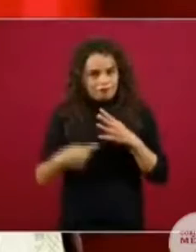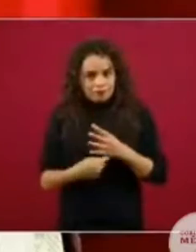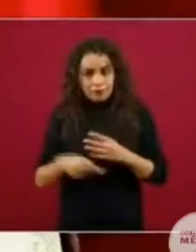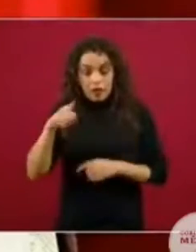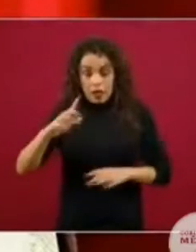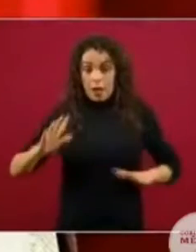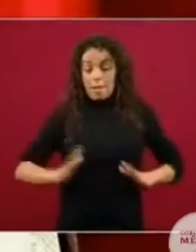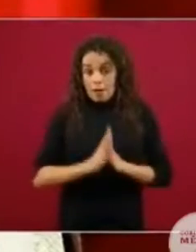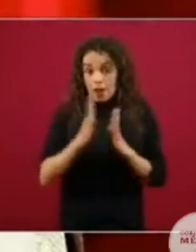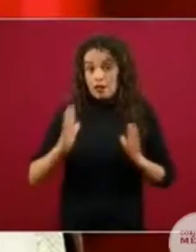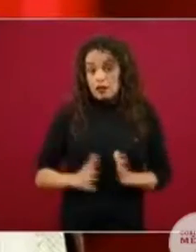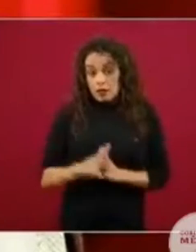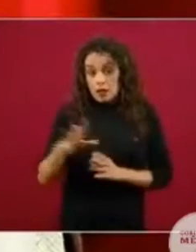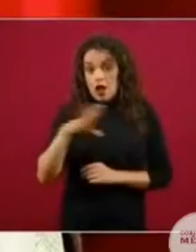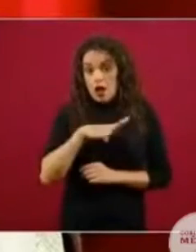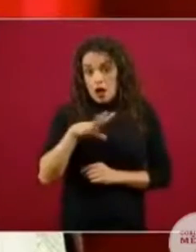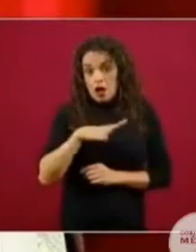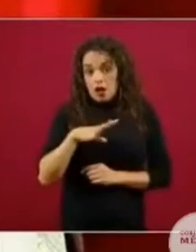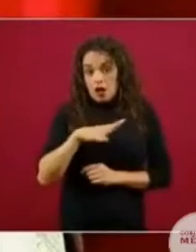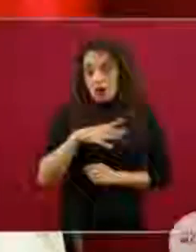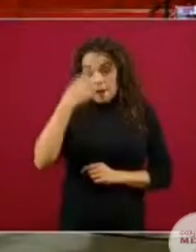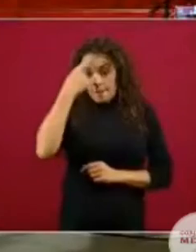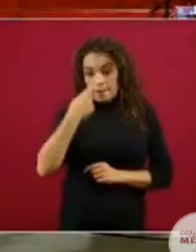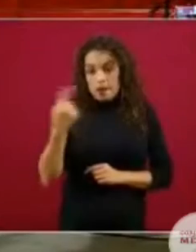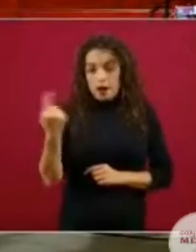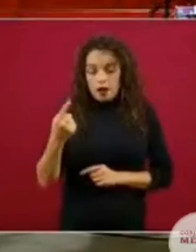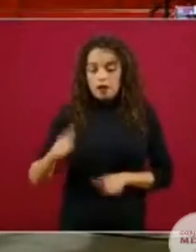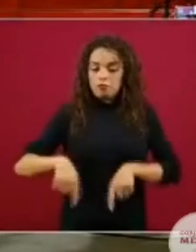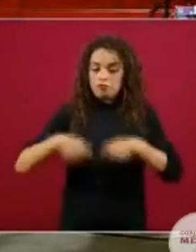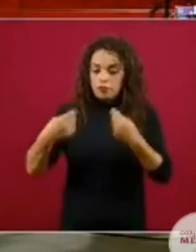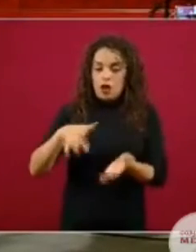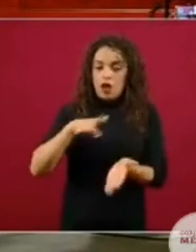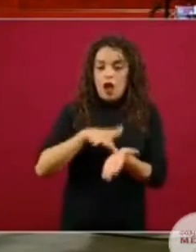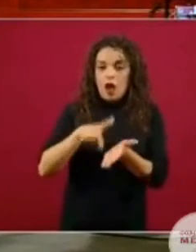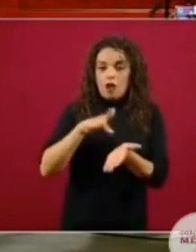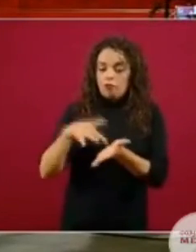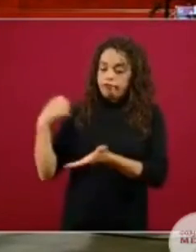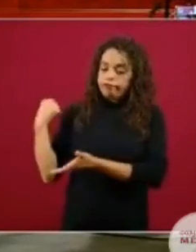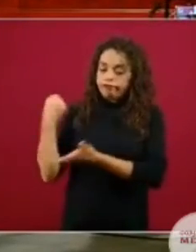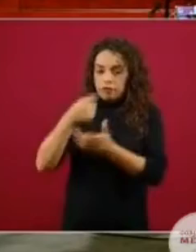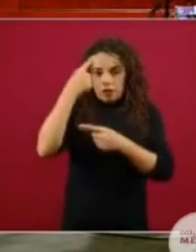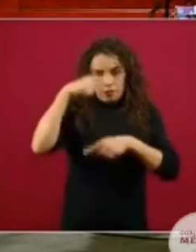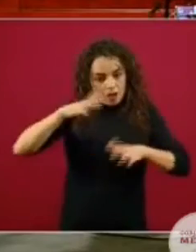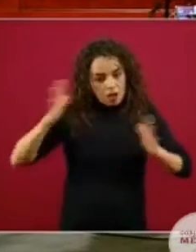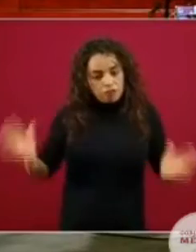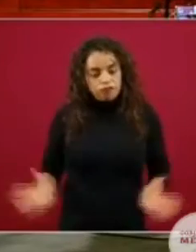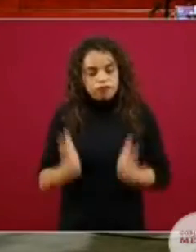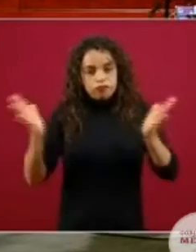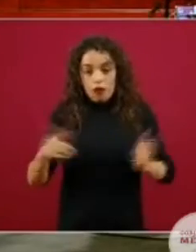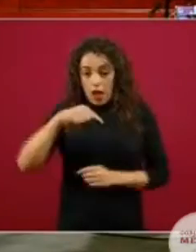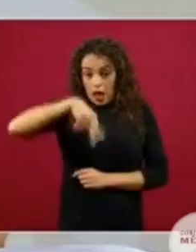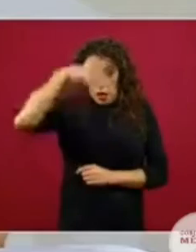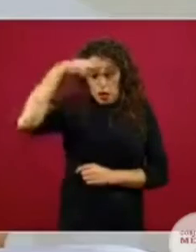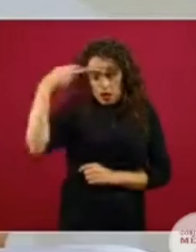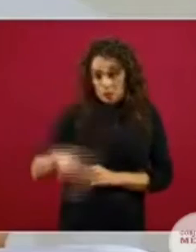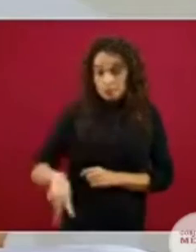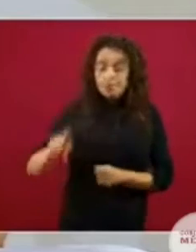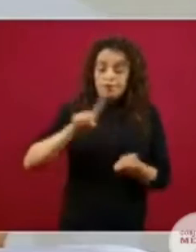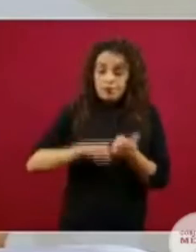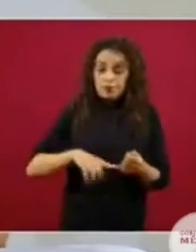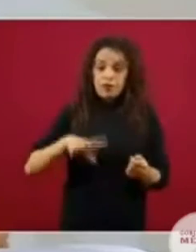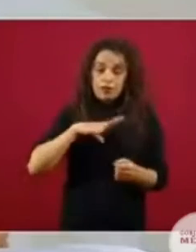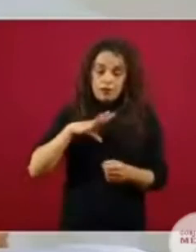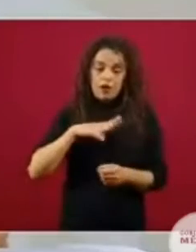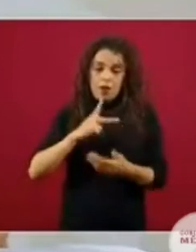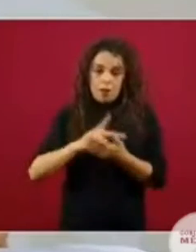participando inclusive por recibir un apoyo económico para impulsar un proyecto en mexico pero en los pronósticos